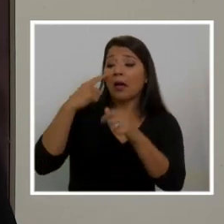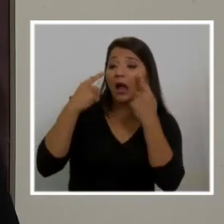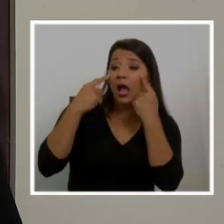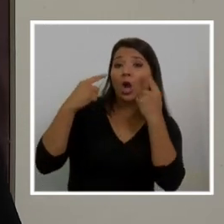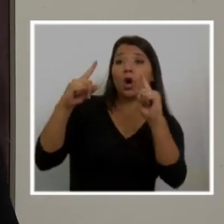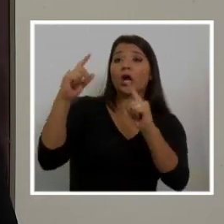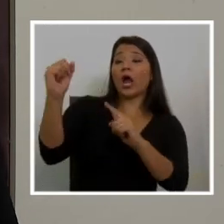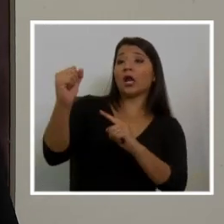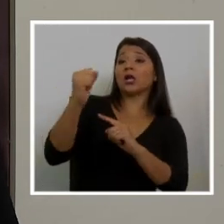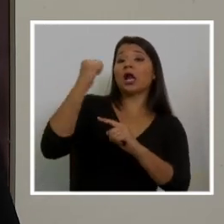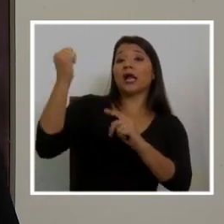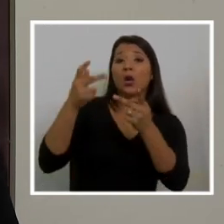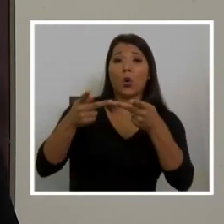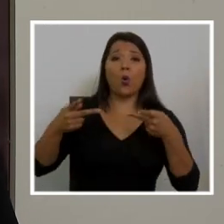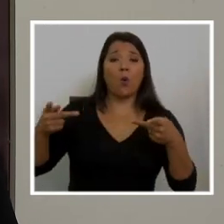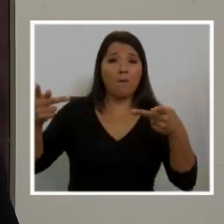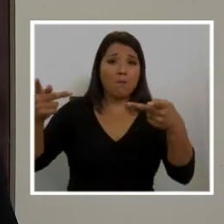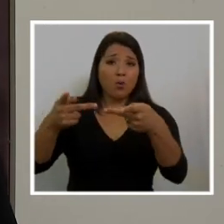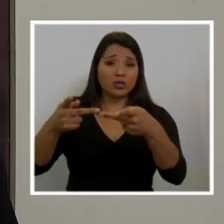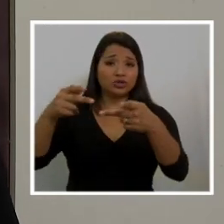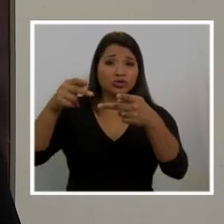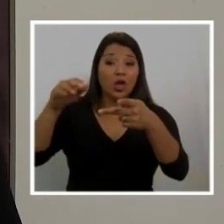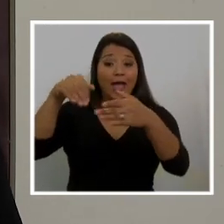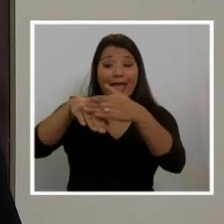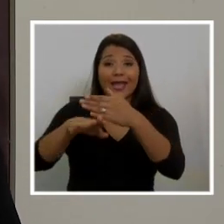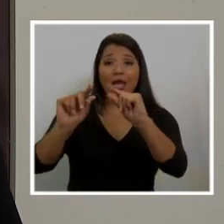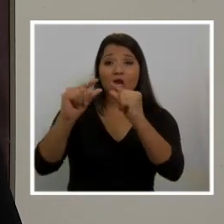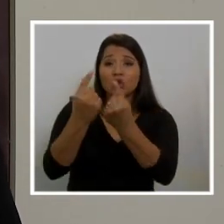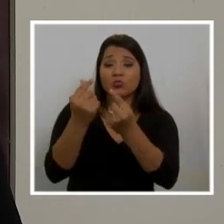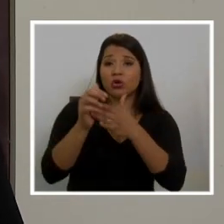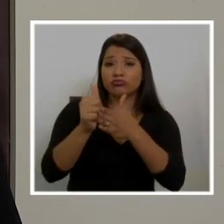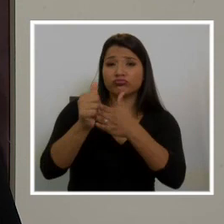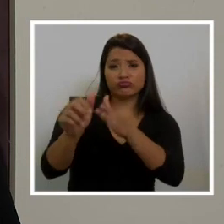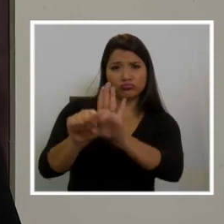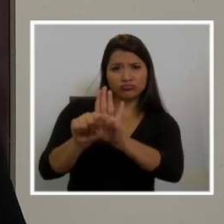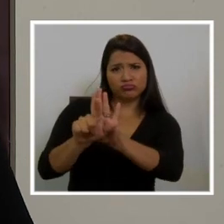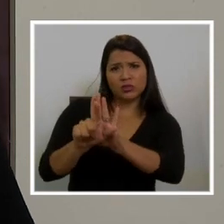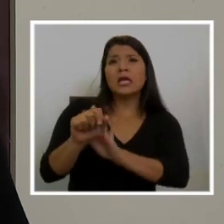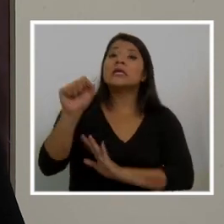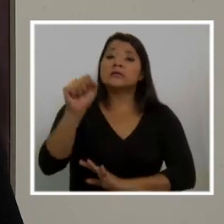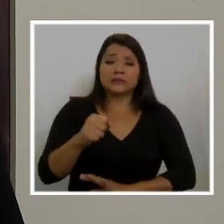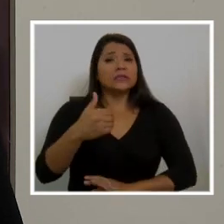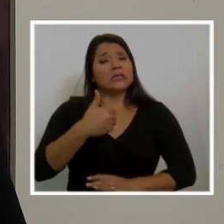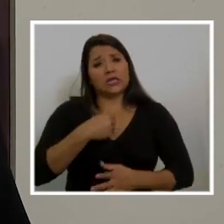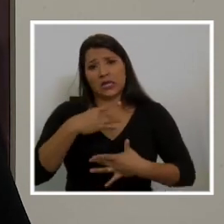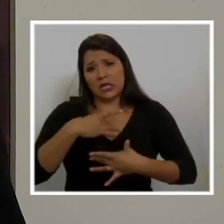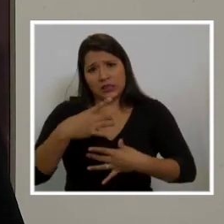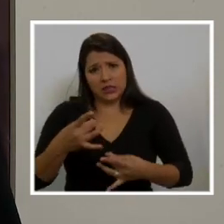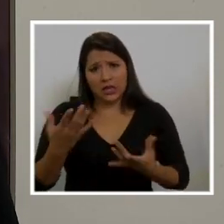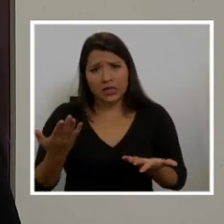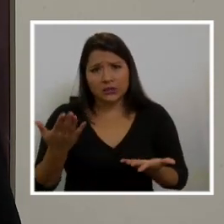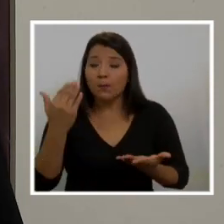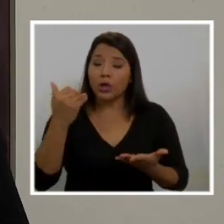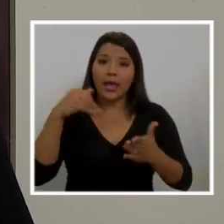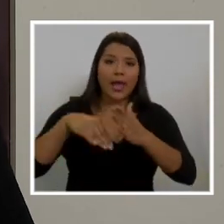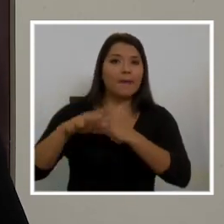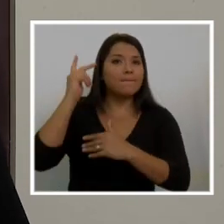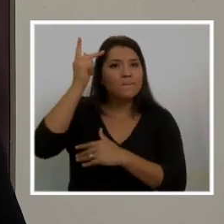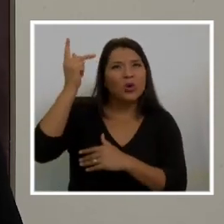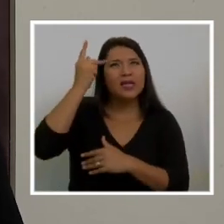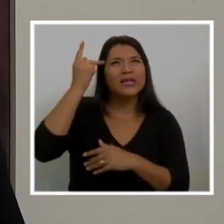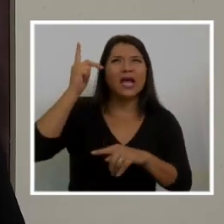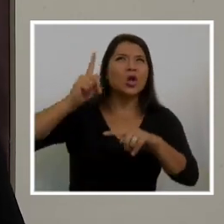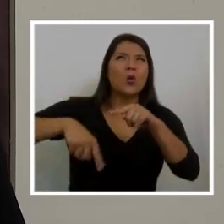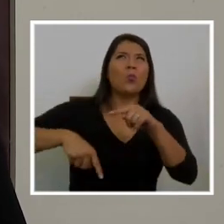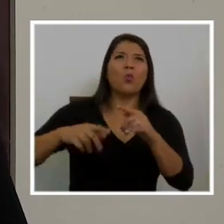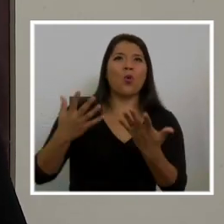directorio. Evidentemente le interesa porque, bueno, la política no se pueden dejar espacios vacíos, eso lo tenemos